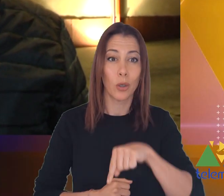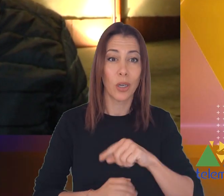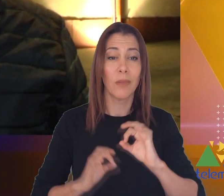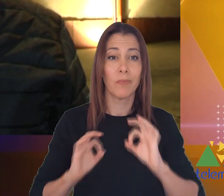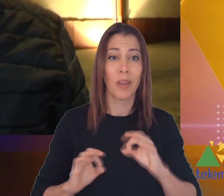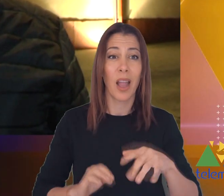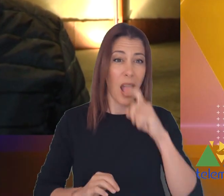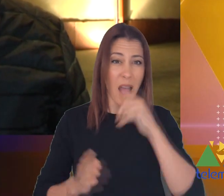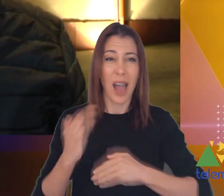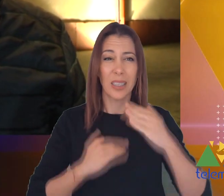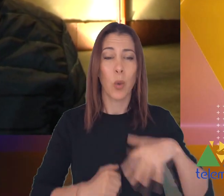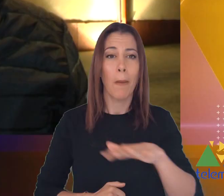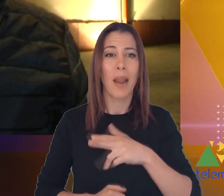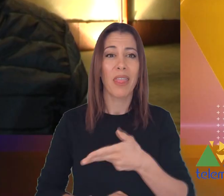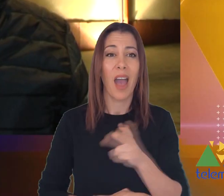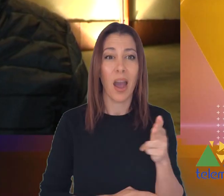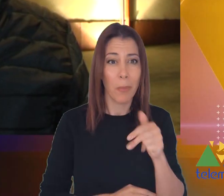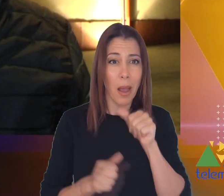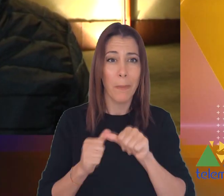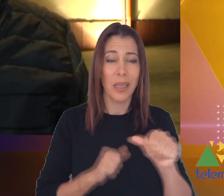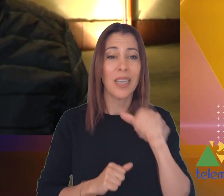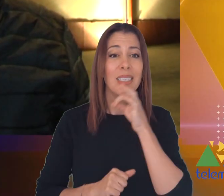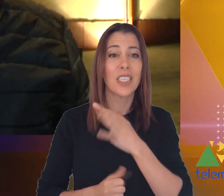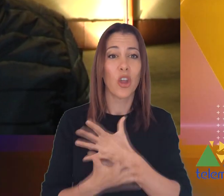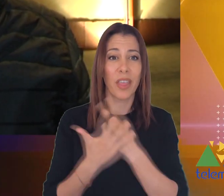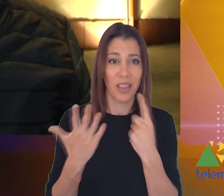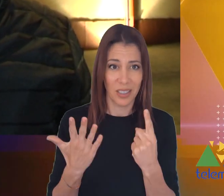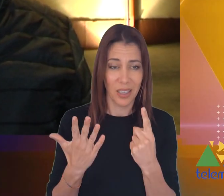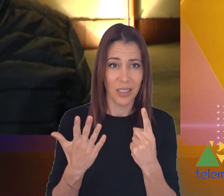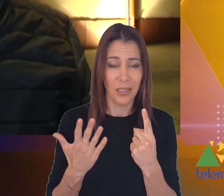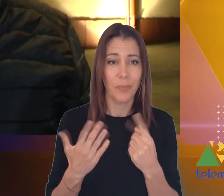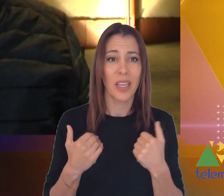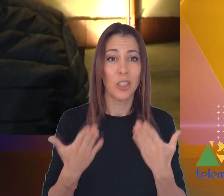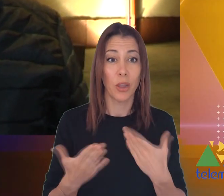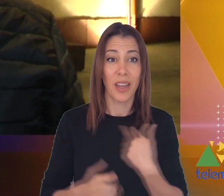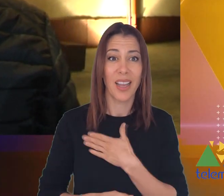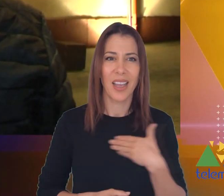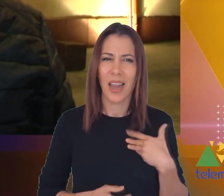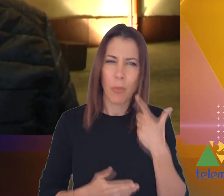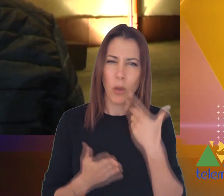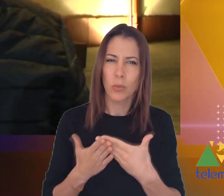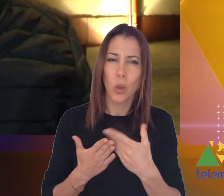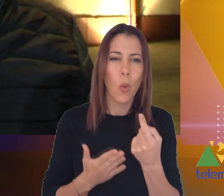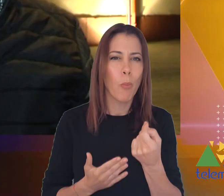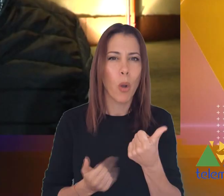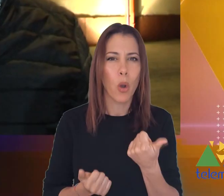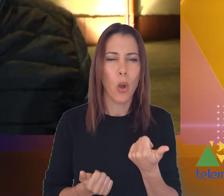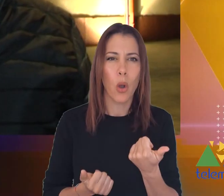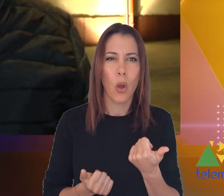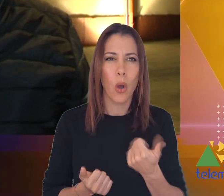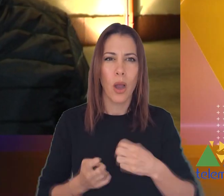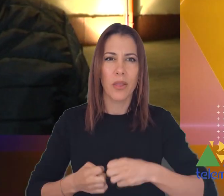la antigua plaza de armas a partir del siglo XVI, y lo que queremos mostrar es un poco pues uno de